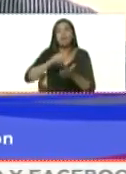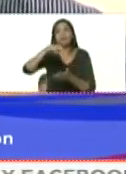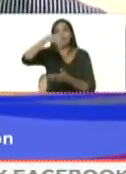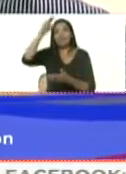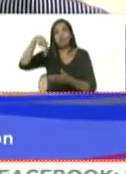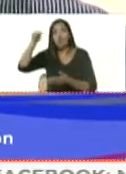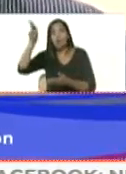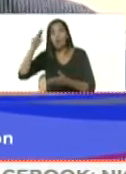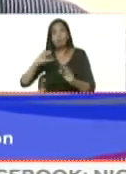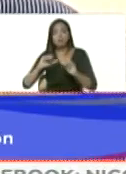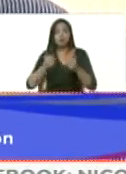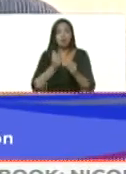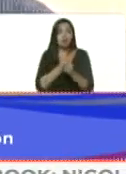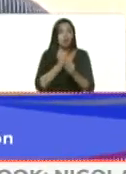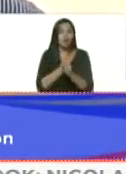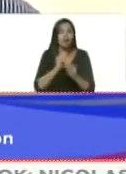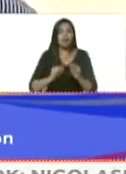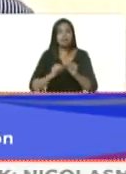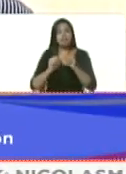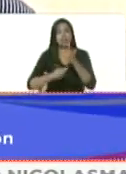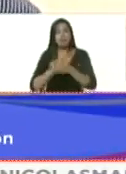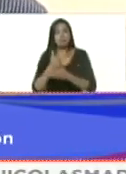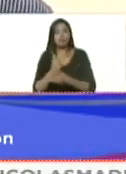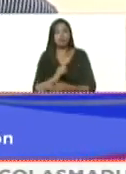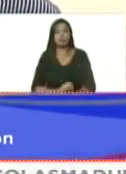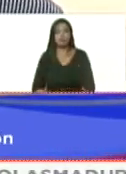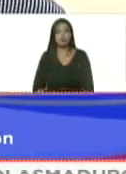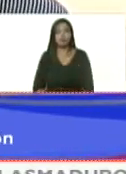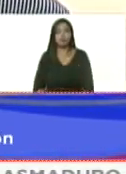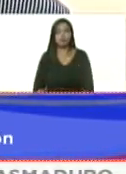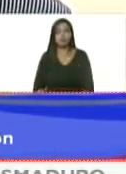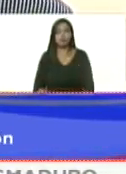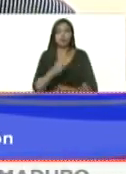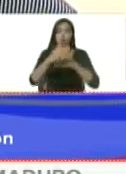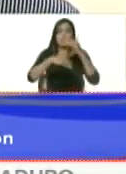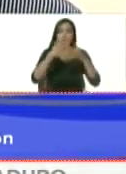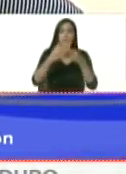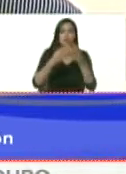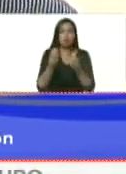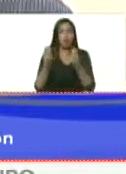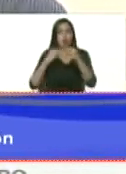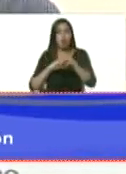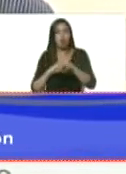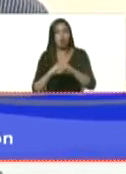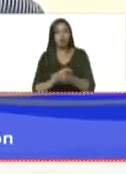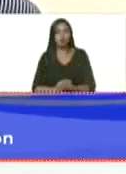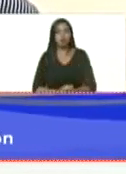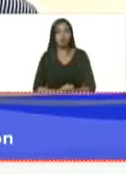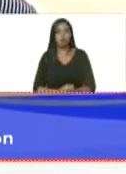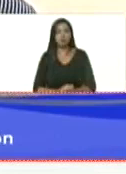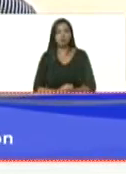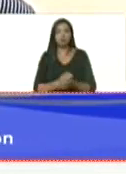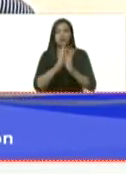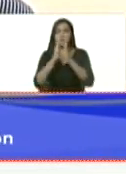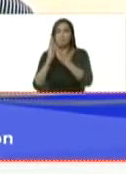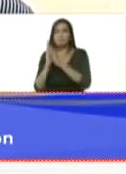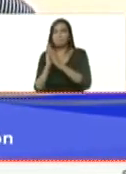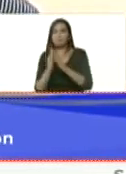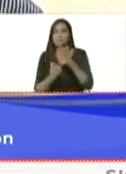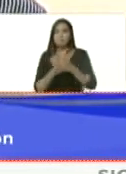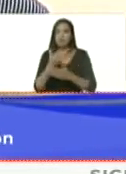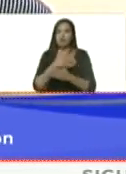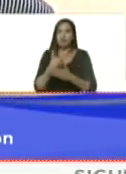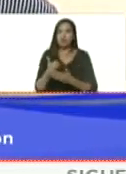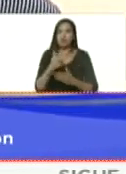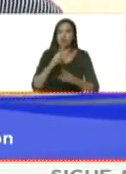mesa que trabaja de manera continua y expedita. En el transcurso de las negociaciones, las partes han reiterado